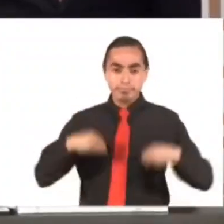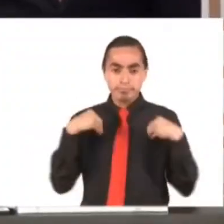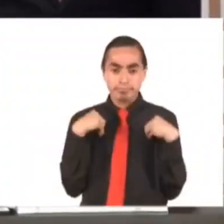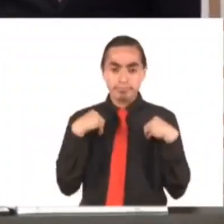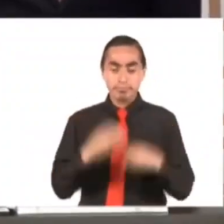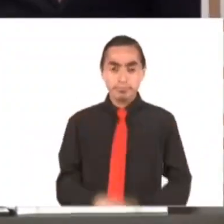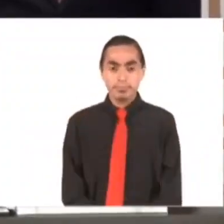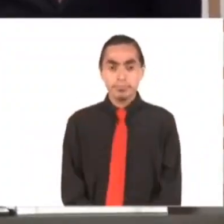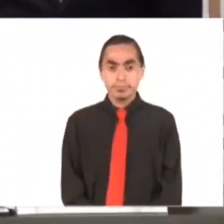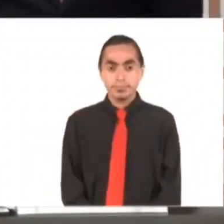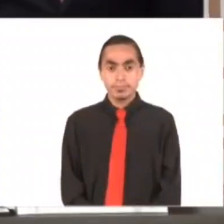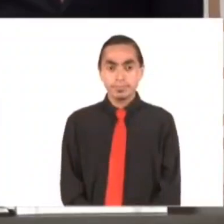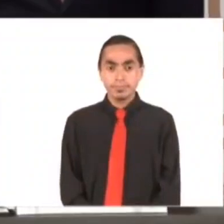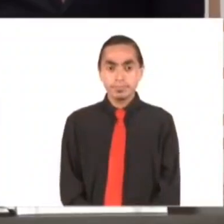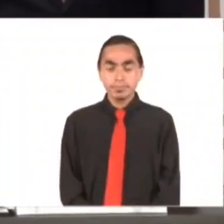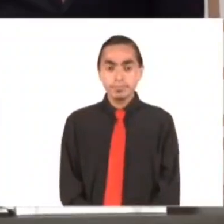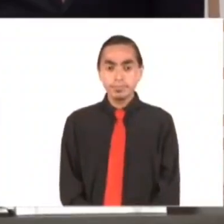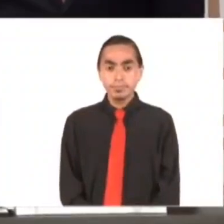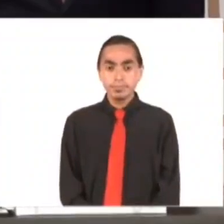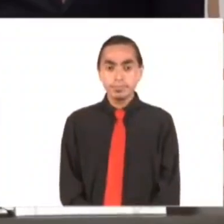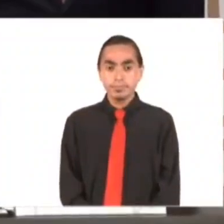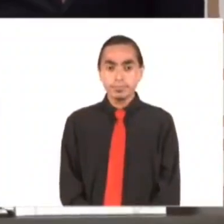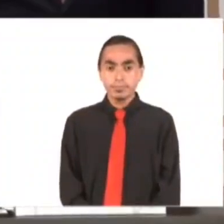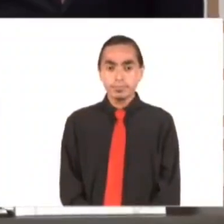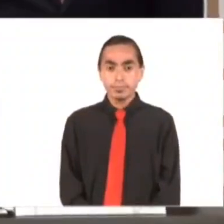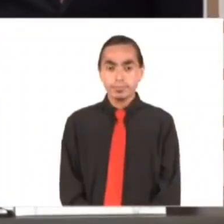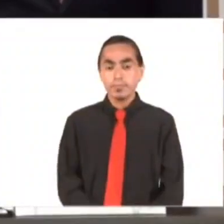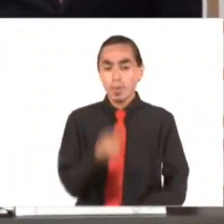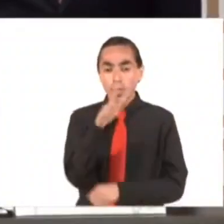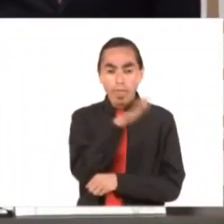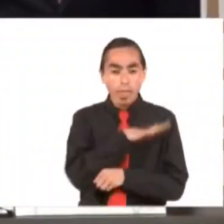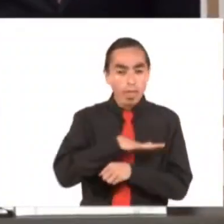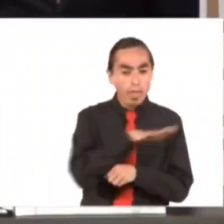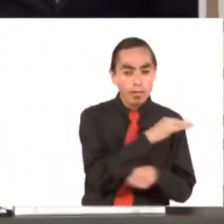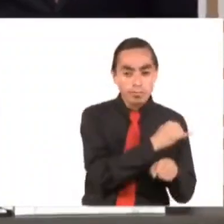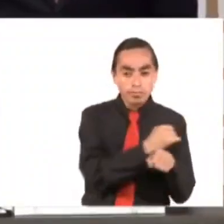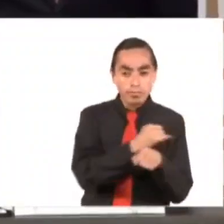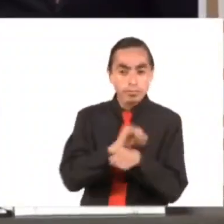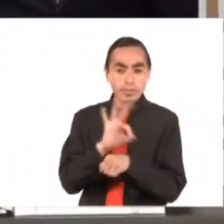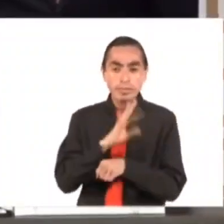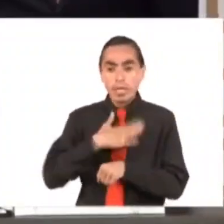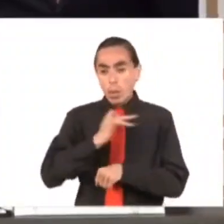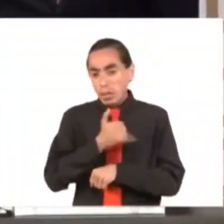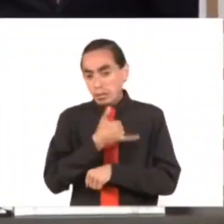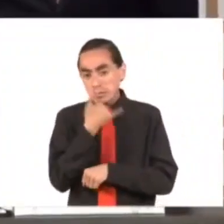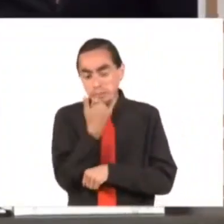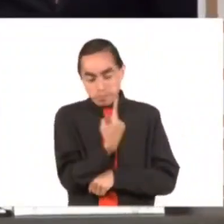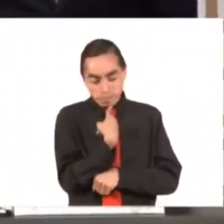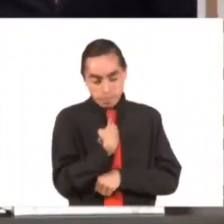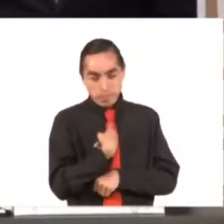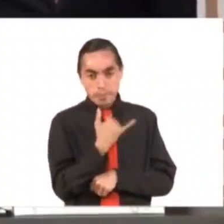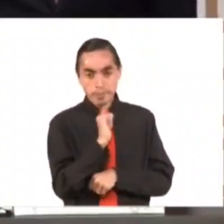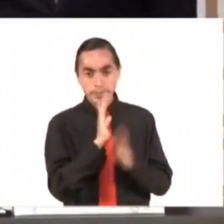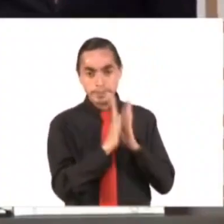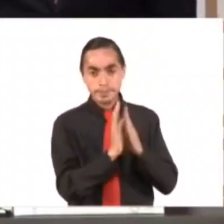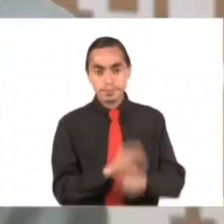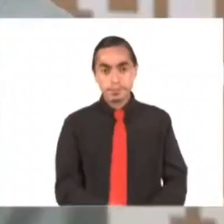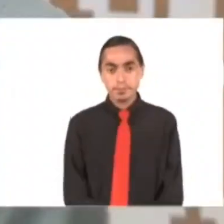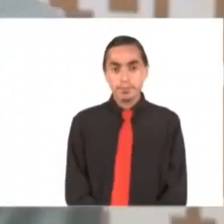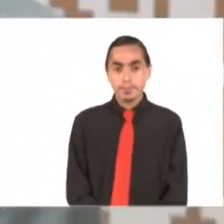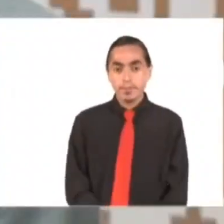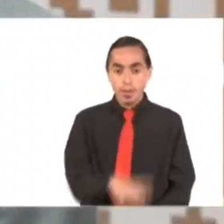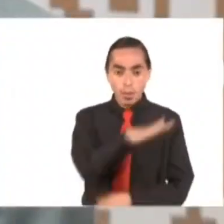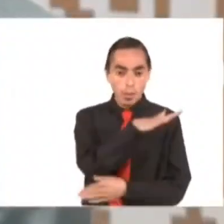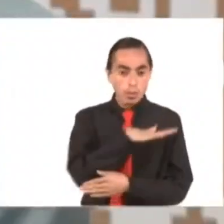y una de sus áreas de investigación, si me equivoco me corrige el doctor, tiene que